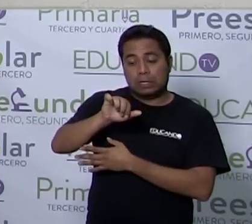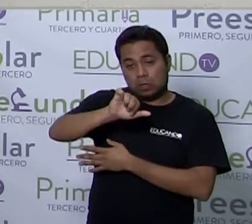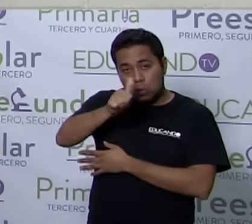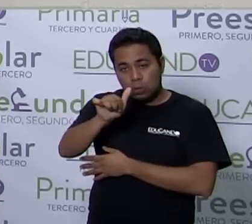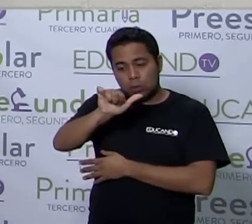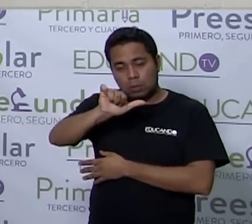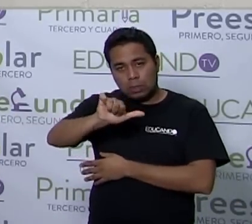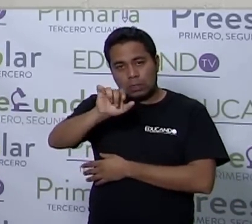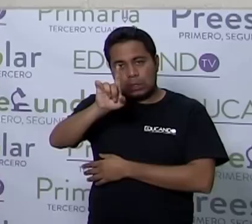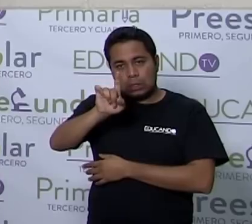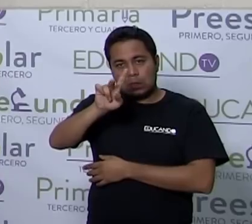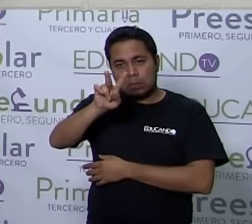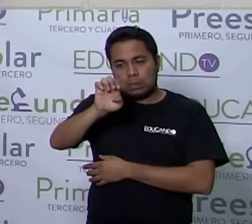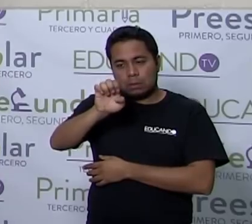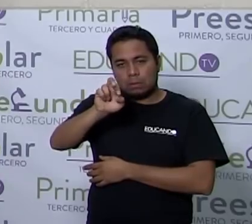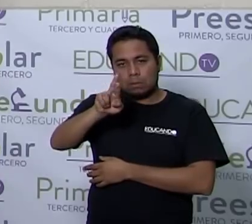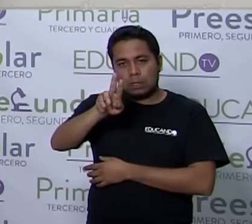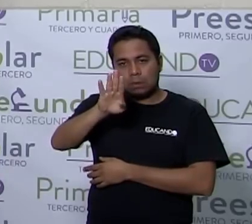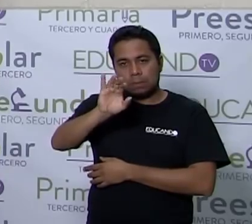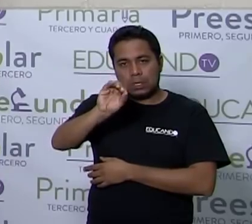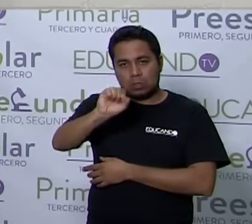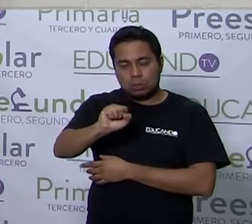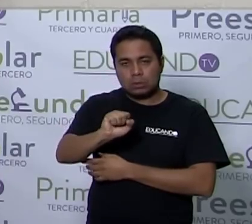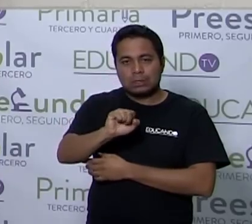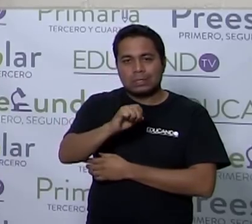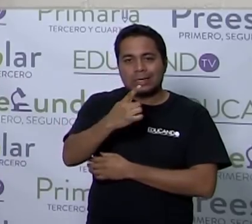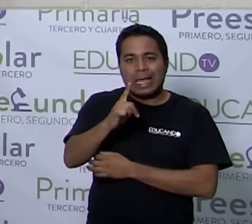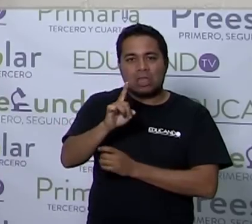de duda o negación,